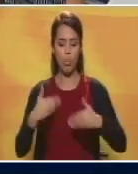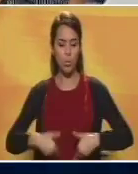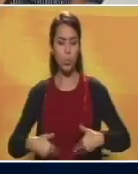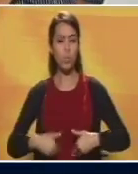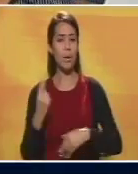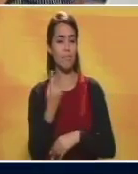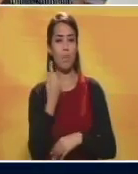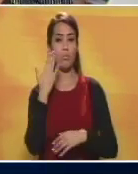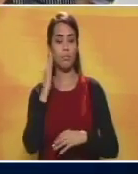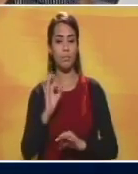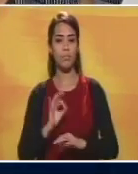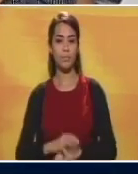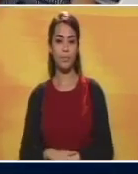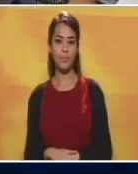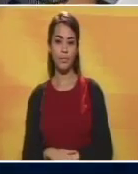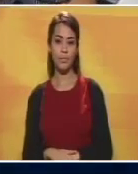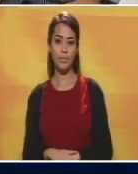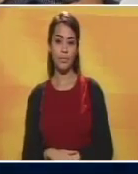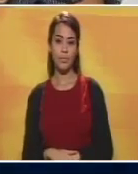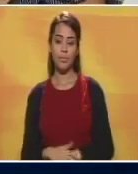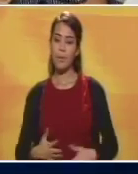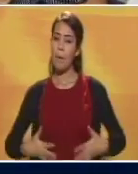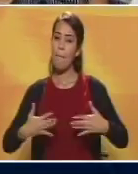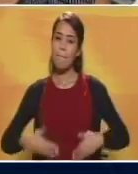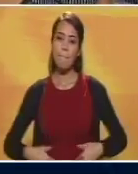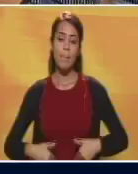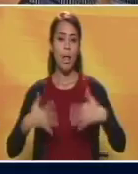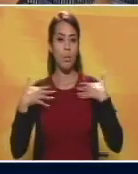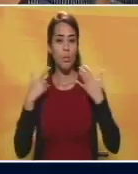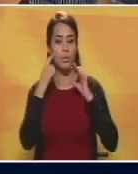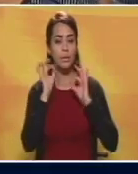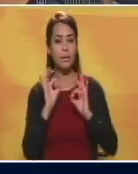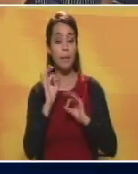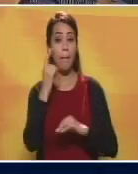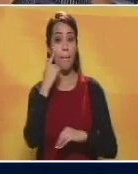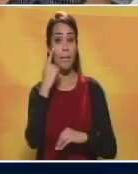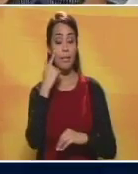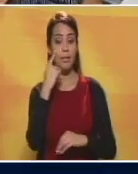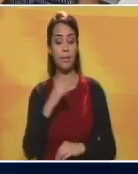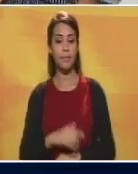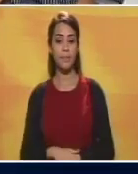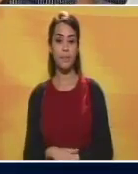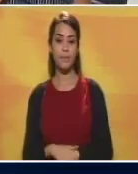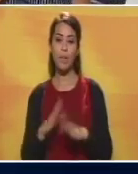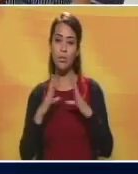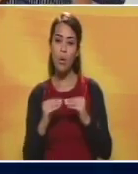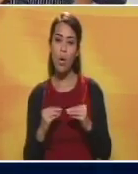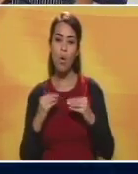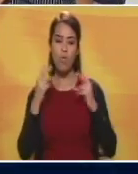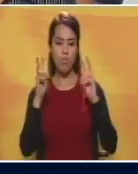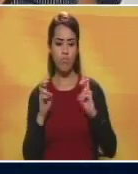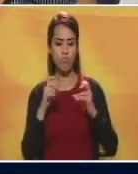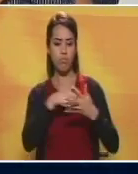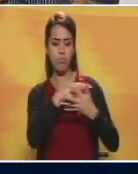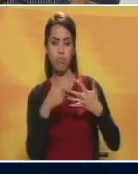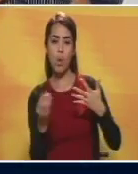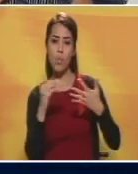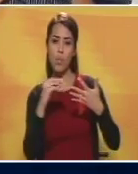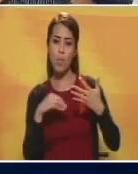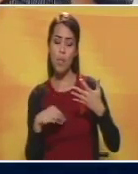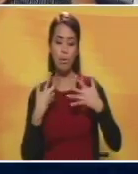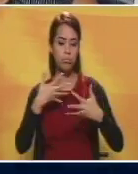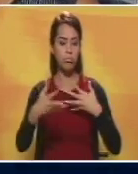esfuerzo, principalmente las mayores ganas y pendientes de llevar a cabo esas innovación, transparencia